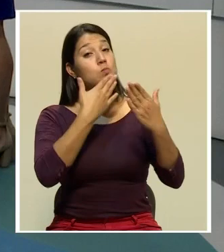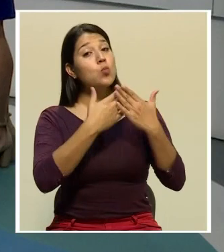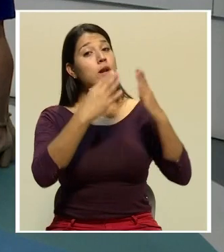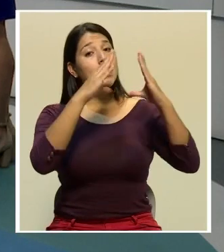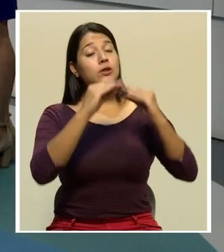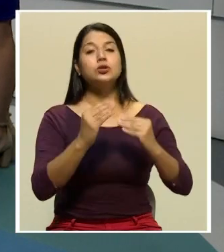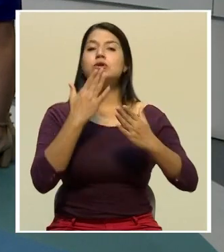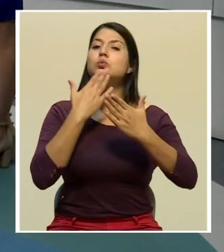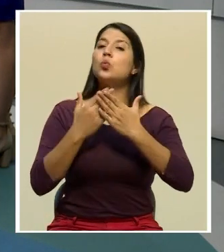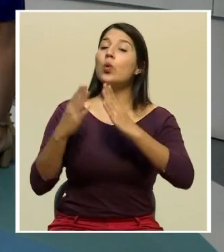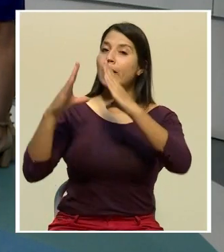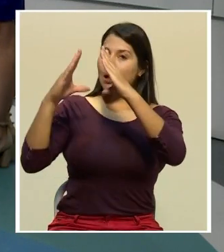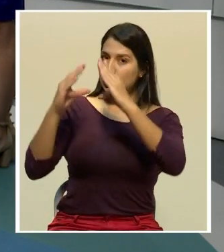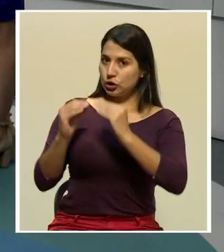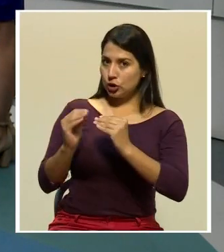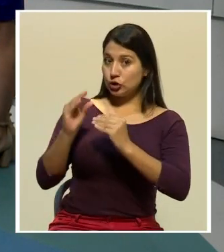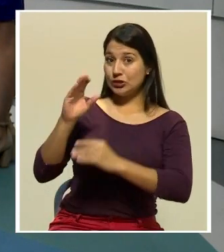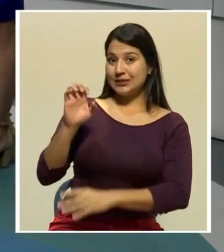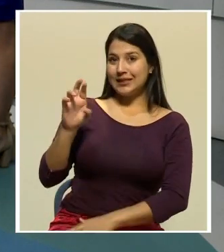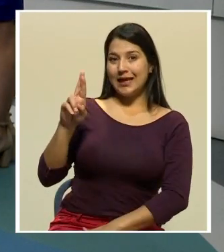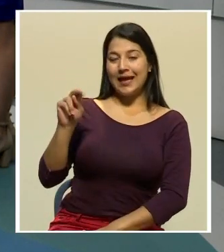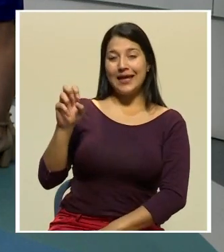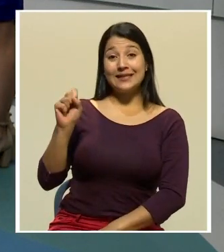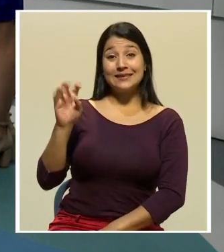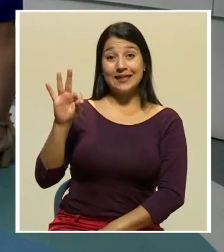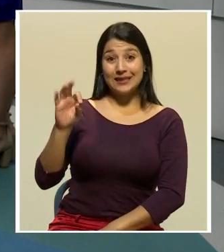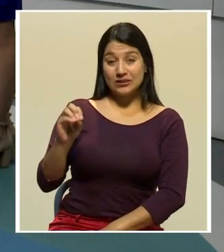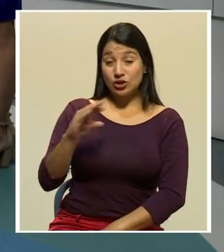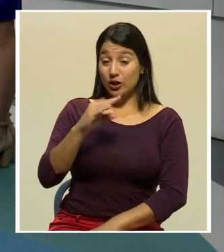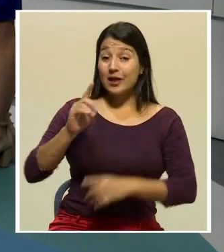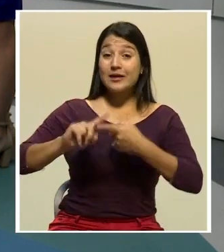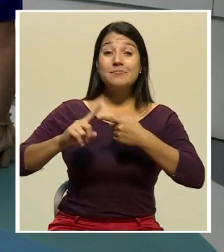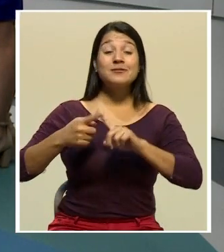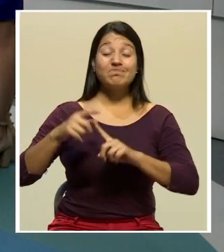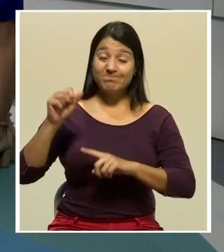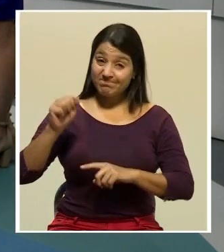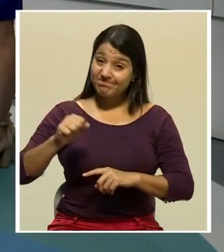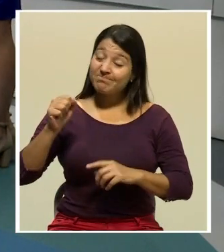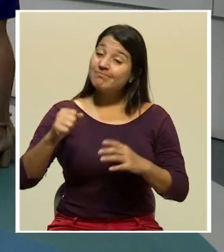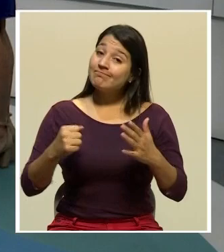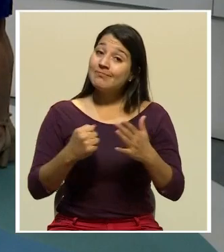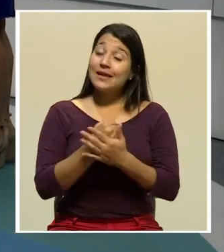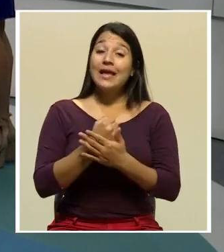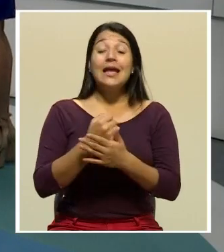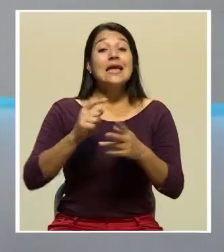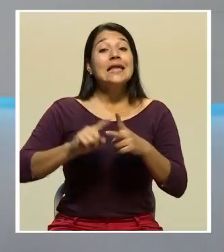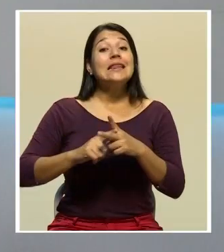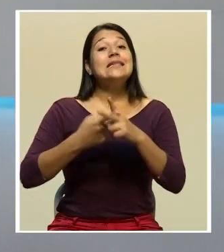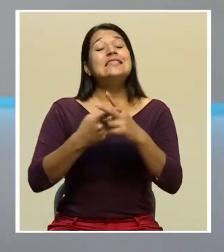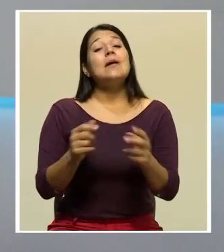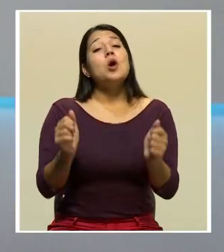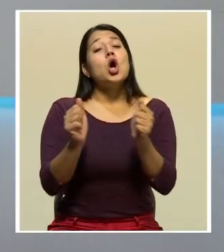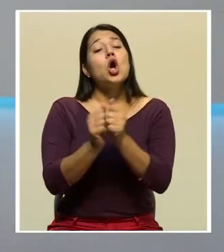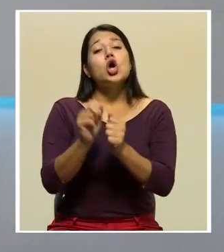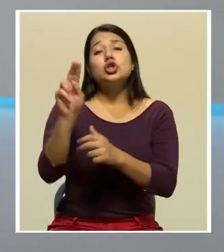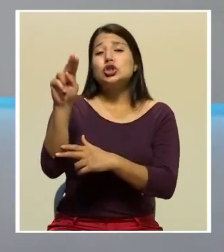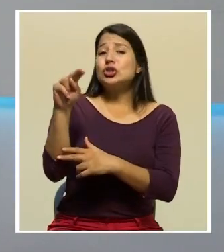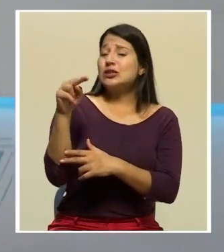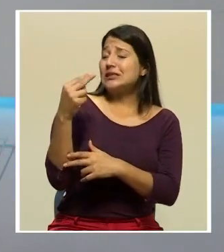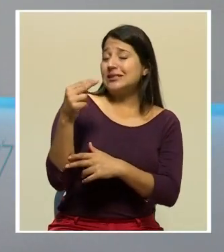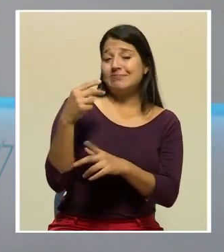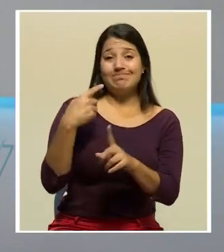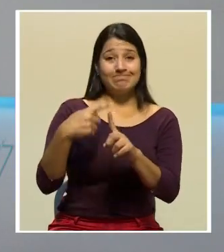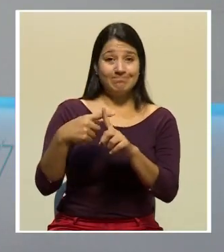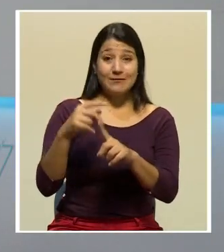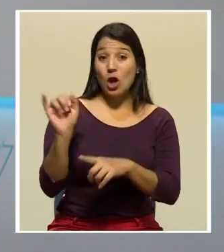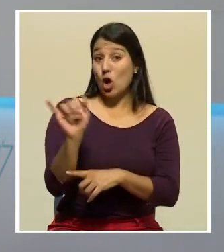Muy buenas noches, don Ernesto y amigos televidentes. Lamentablemente iniciamos con una noticia poco alentadora y es que, tal